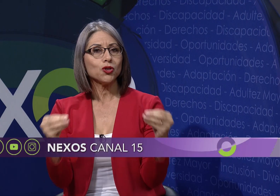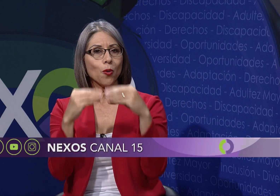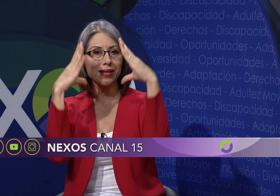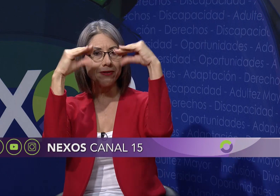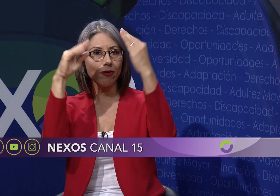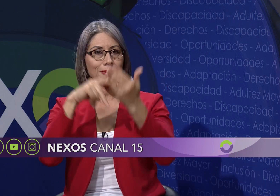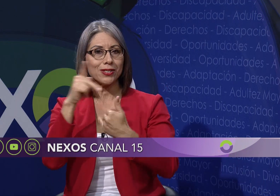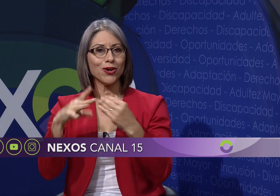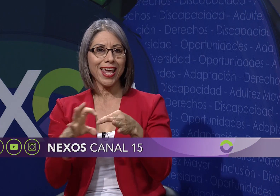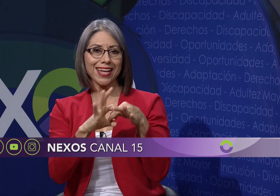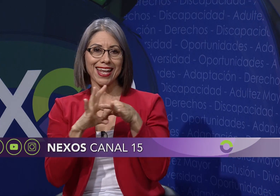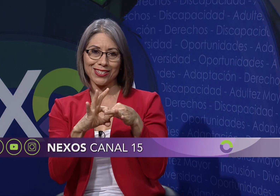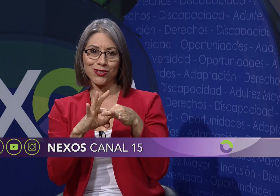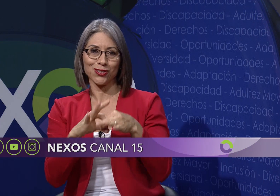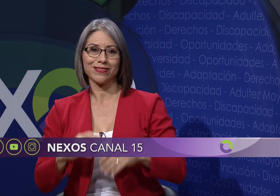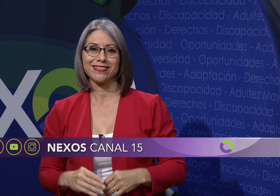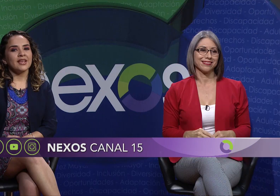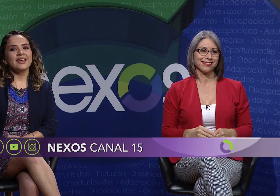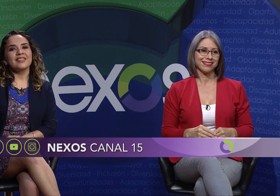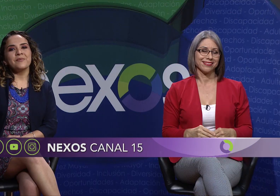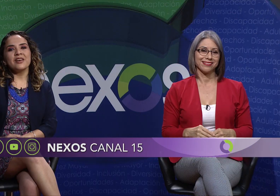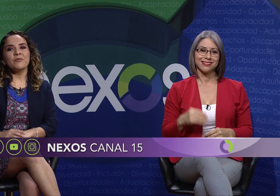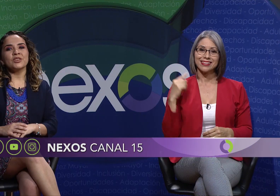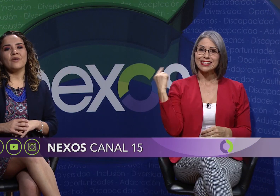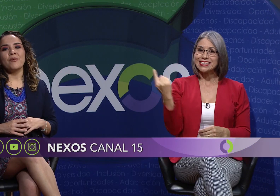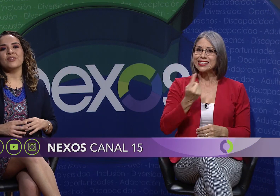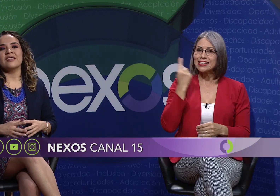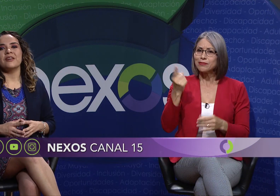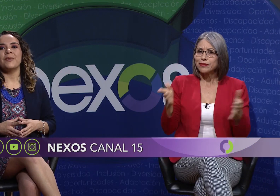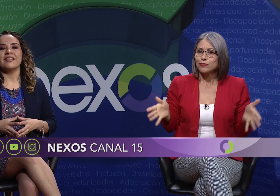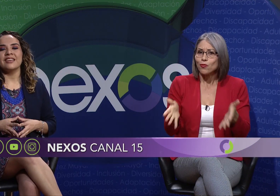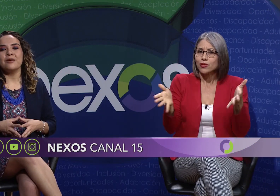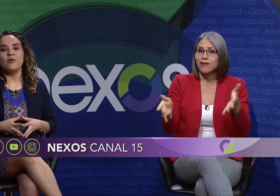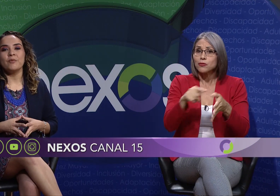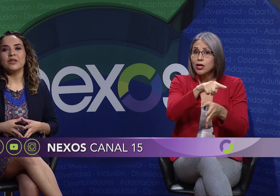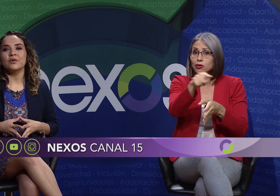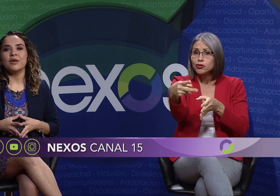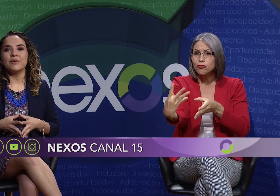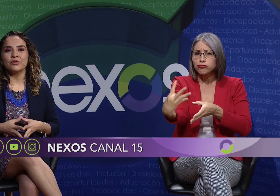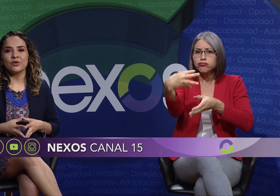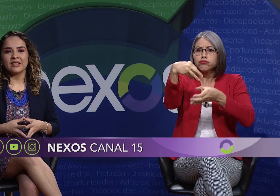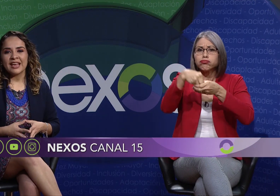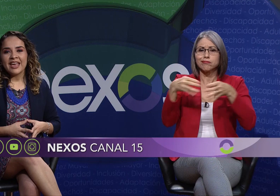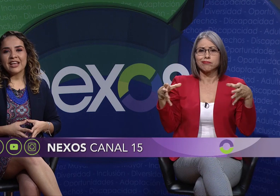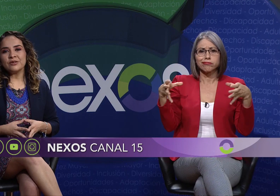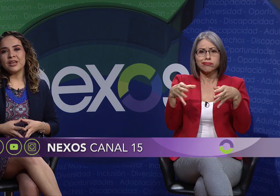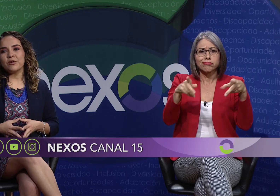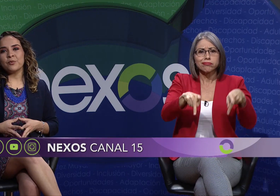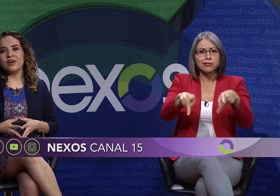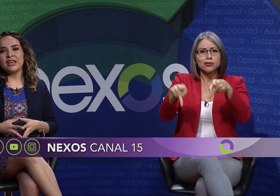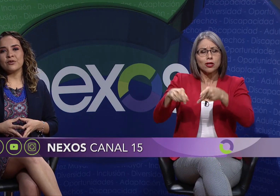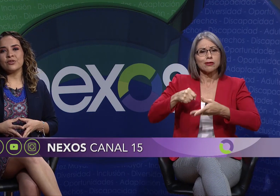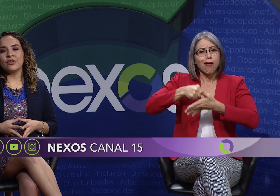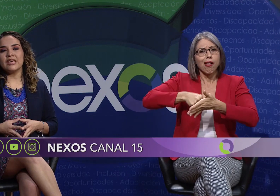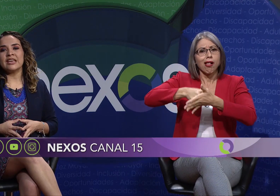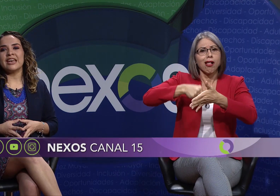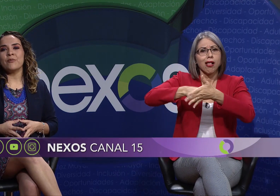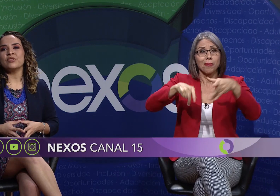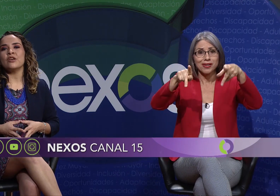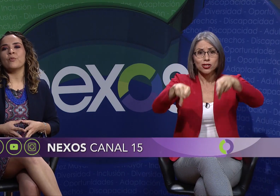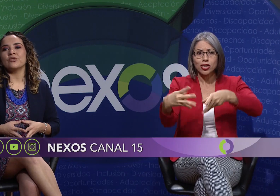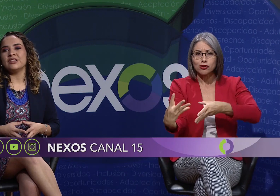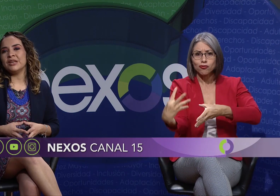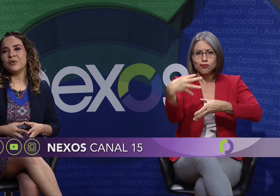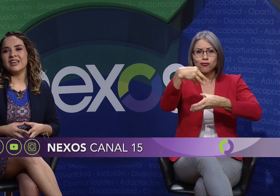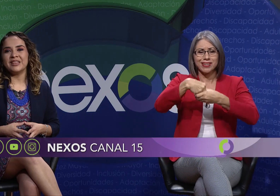Volvemos con más información en NEXUS. Siempre le motivamos a ser parte del movimiento de personas que luchamos por la inclusión y